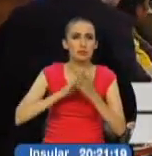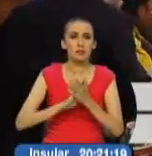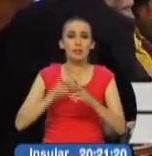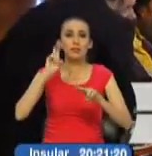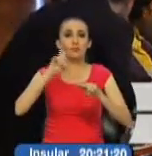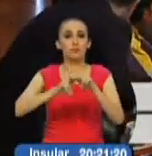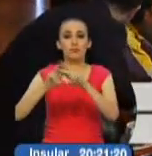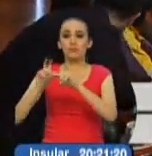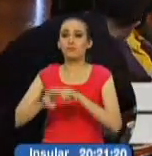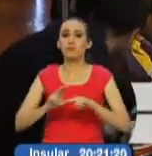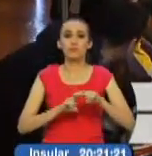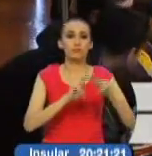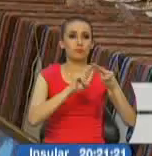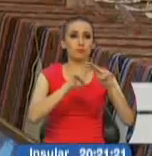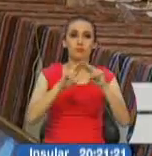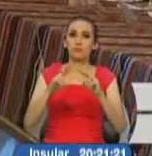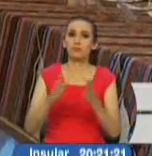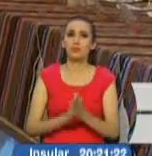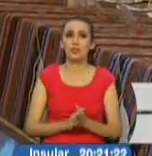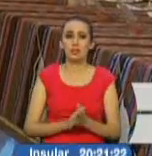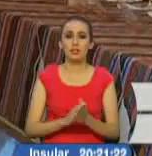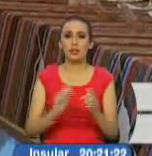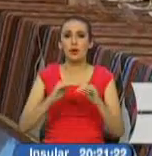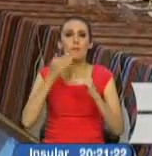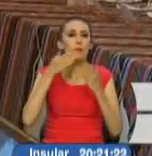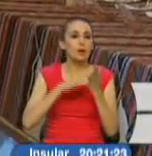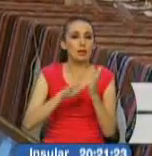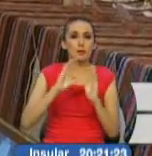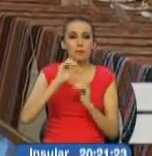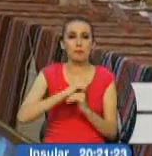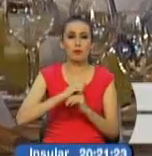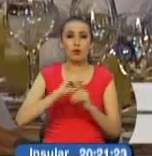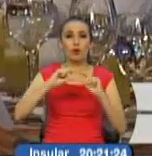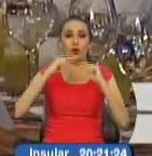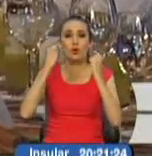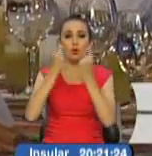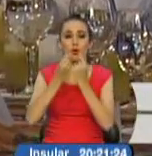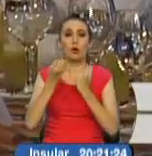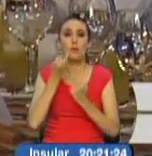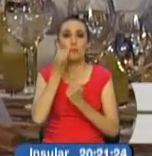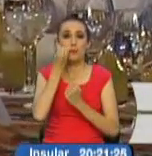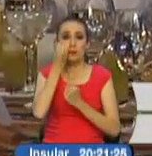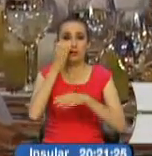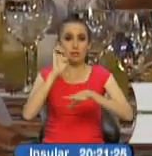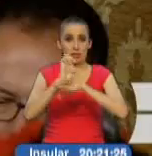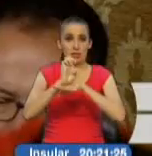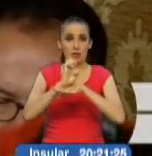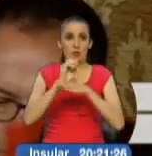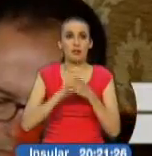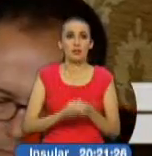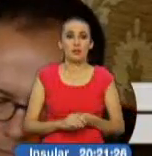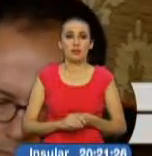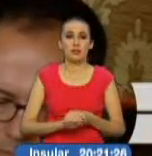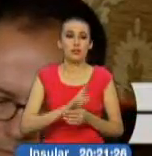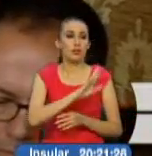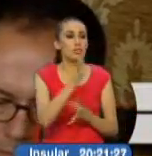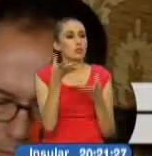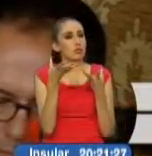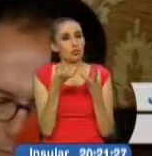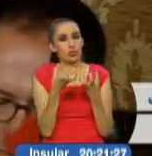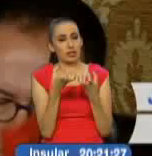en la misma mesa con quienes estaban lejanos. La CONAIE, por ejemplo, tuvo su momento de plantear sus demandas y exigencias. No